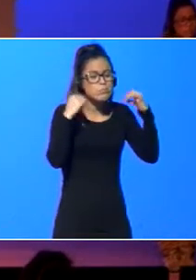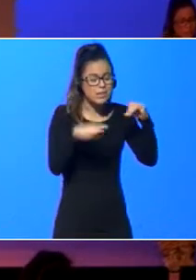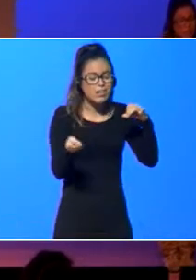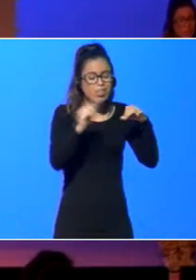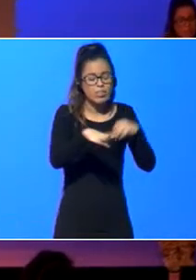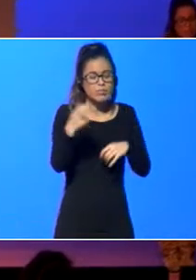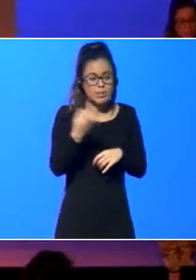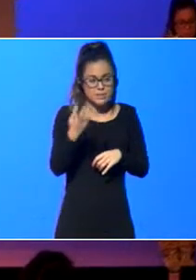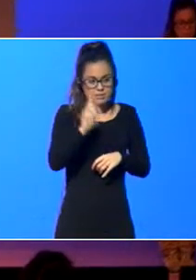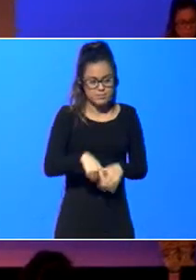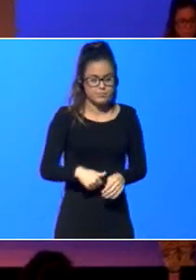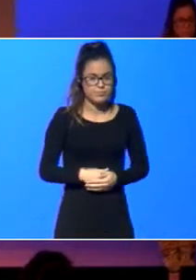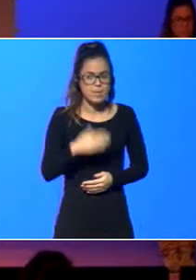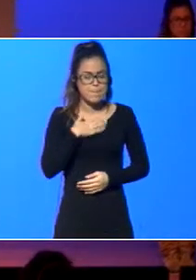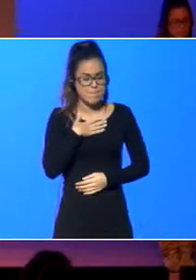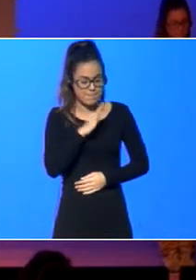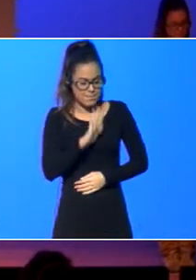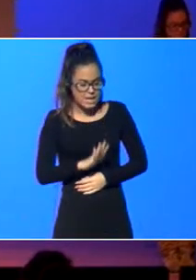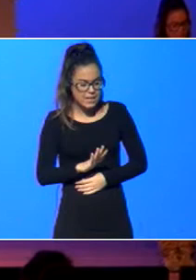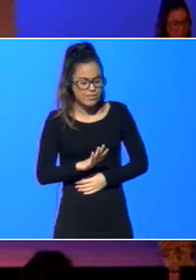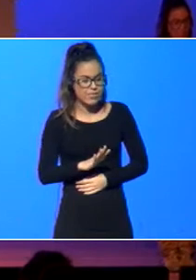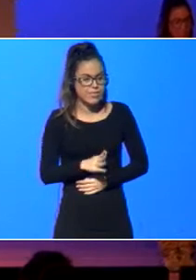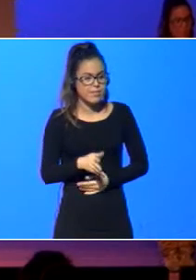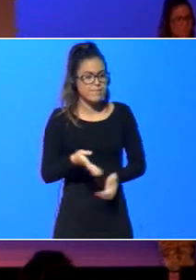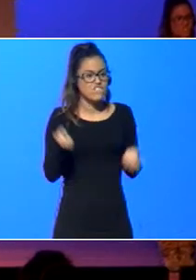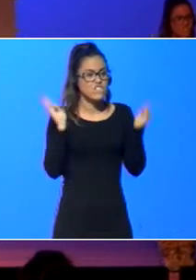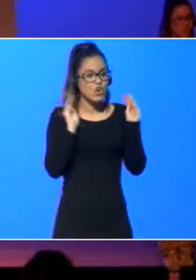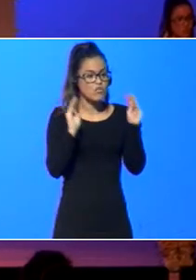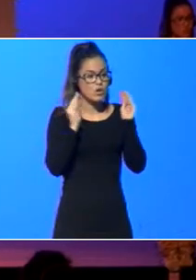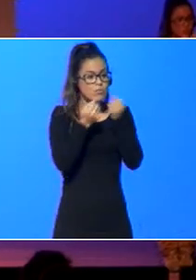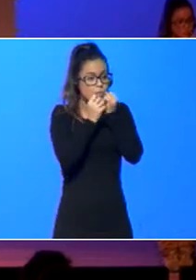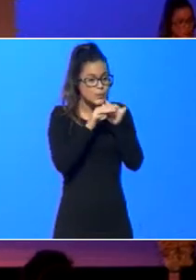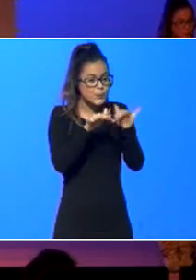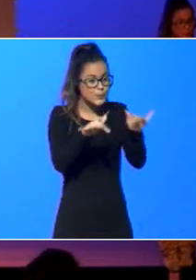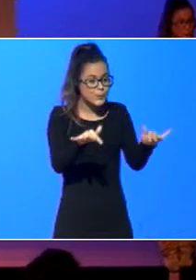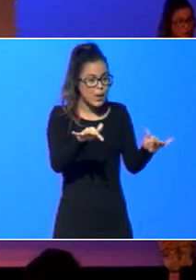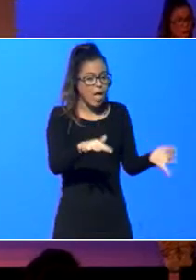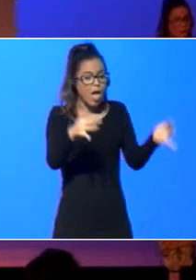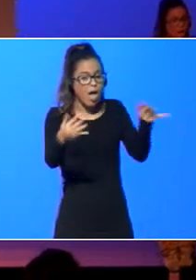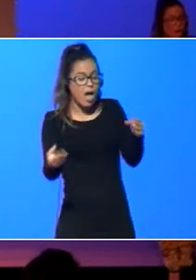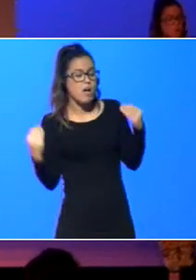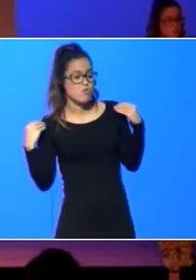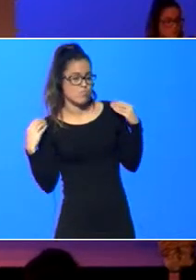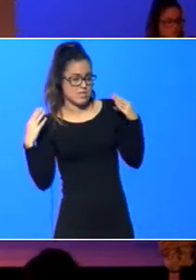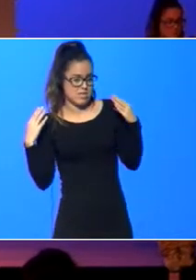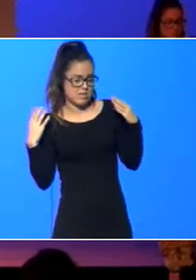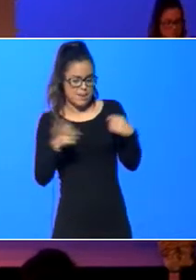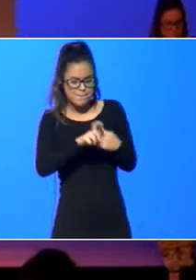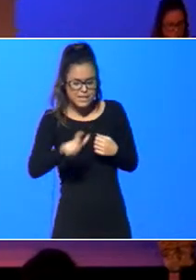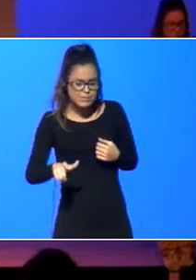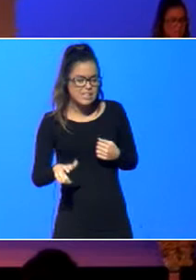Bueno, a mí me parece que hay que difundir la formación en competencias, que hay que formar a gente